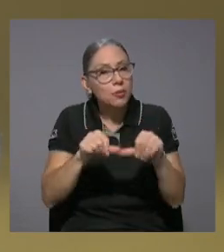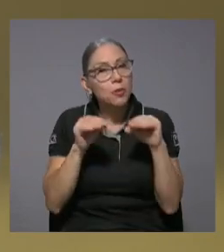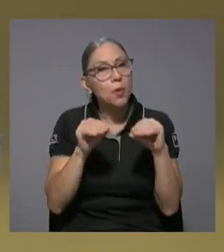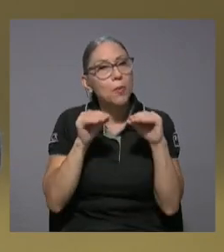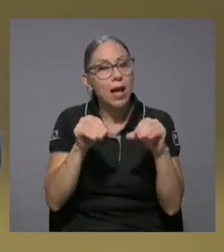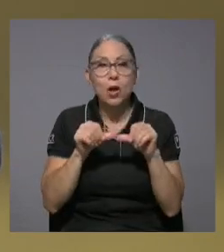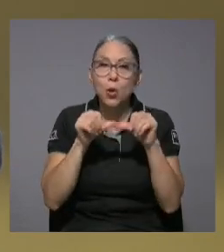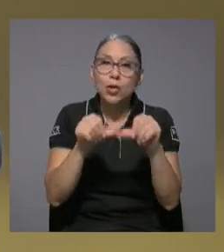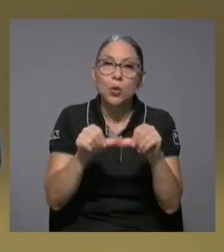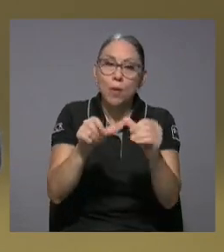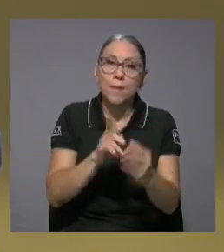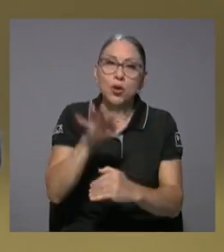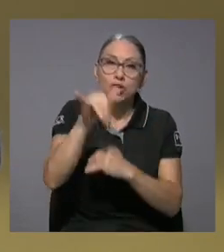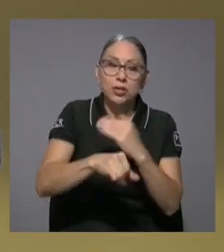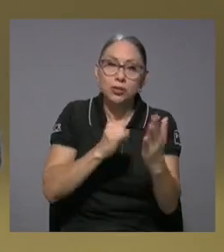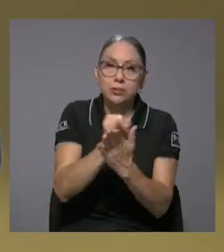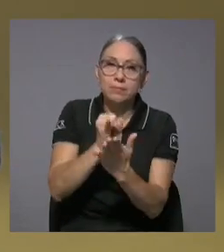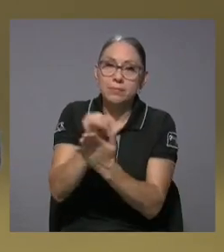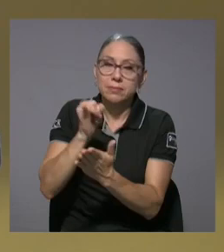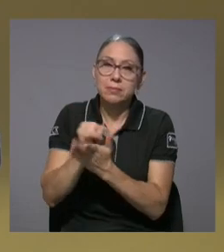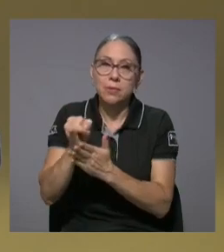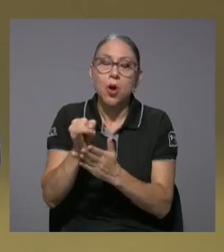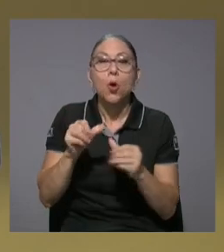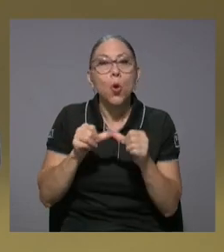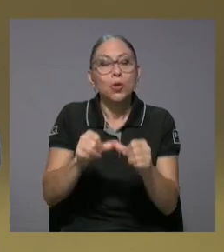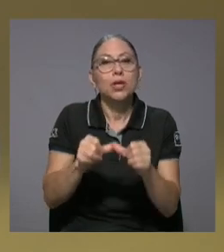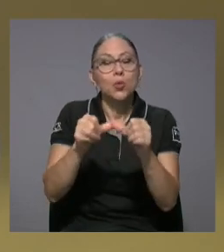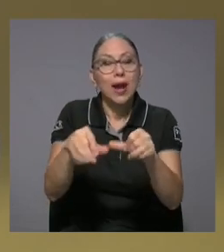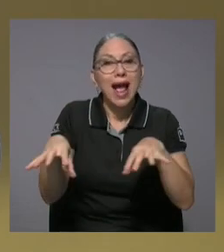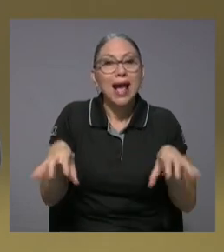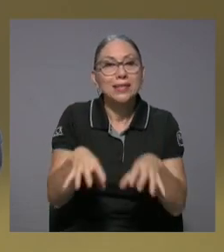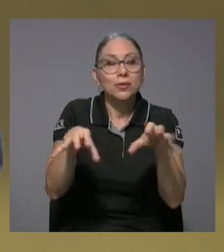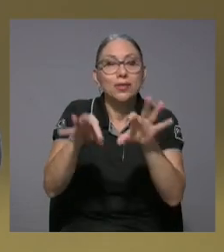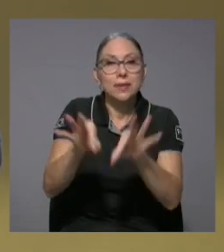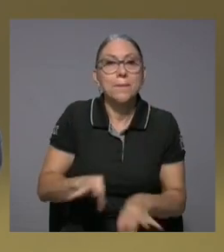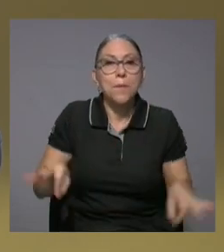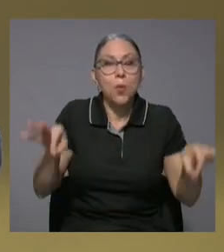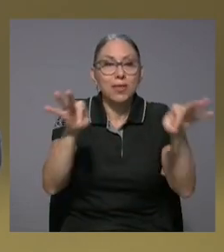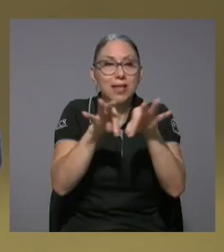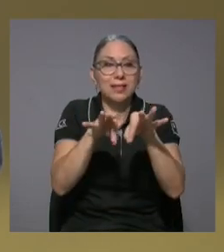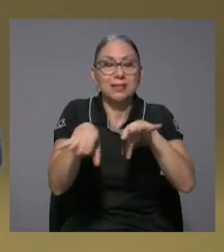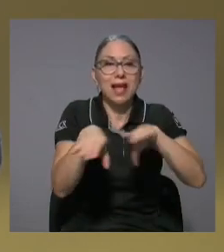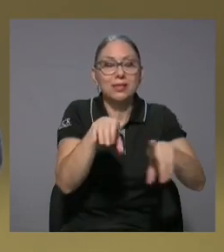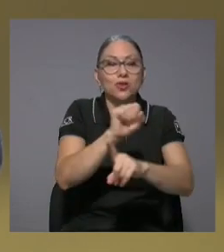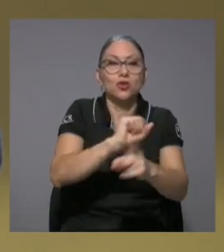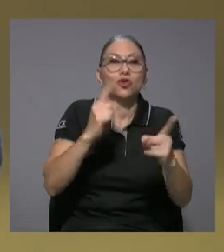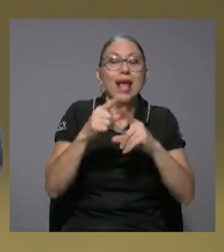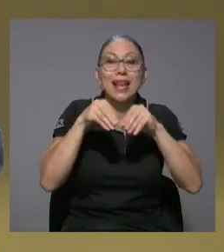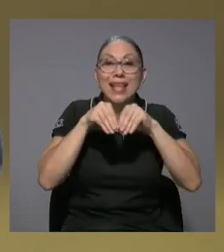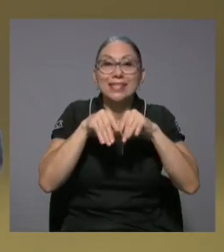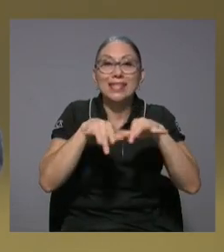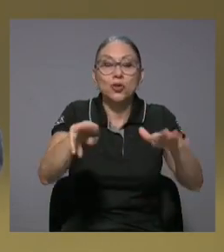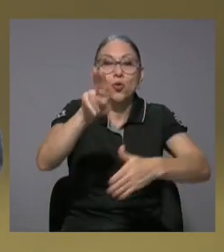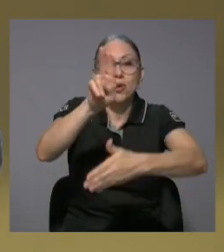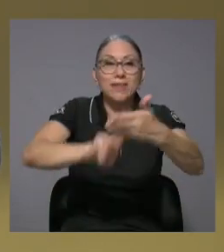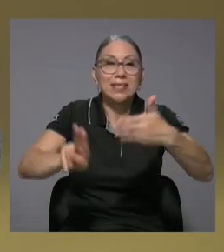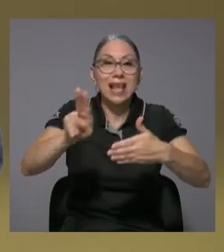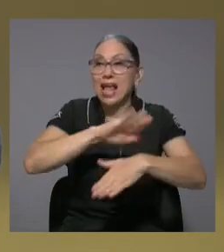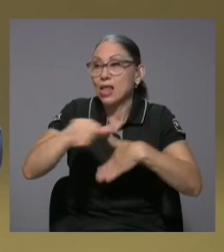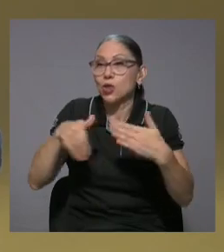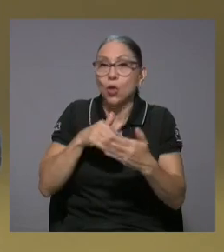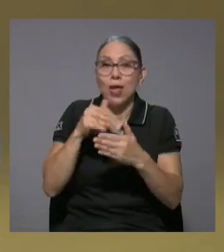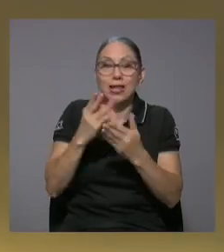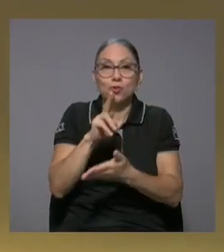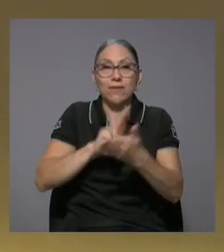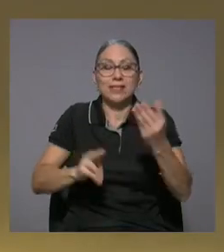investigación, continuaron las acciones tan importantes en acción social, en extensión universitaria, que se hacen en todas las universidades públicas.